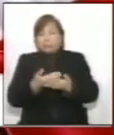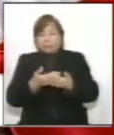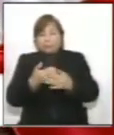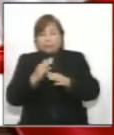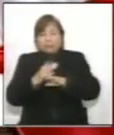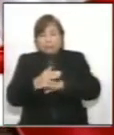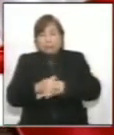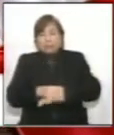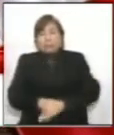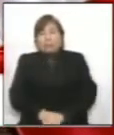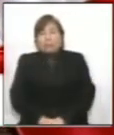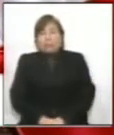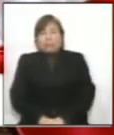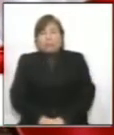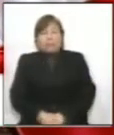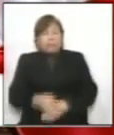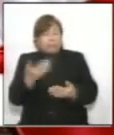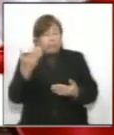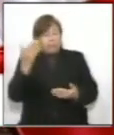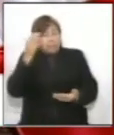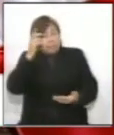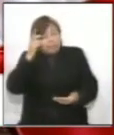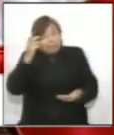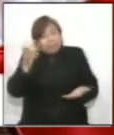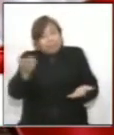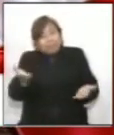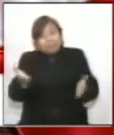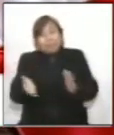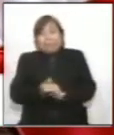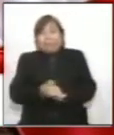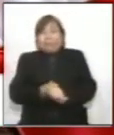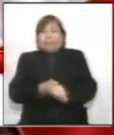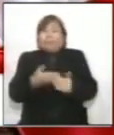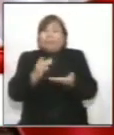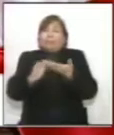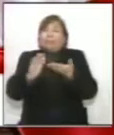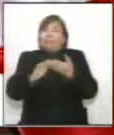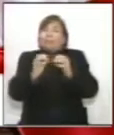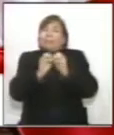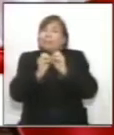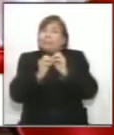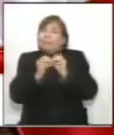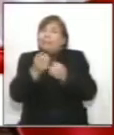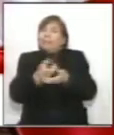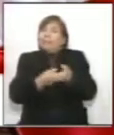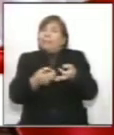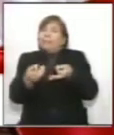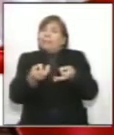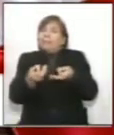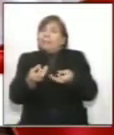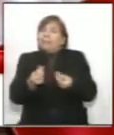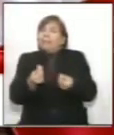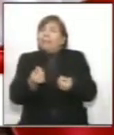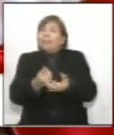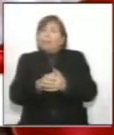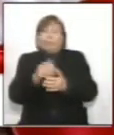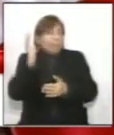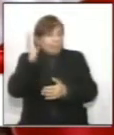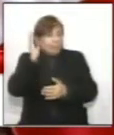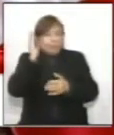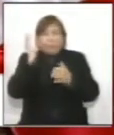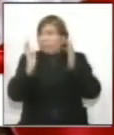atravesando. Y lógicamente, ¿cómo se pretende solucionar una crisis económica escuchando a la